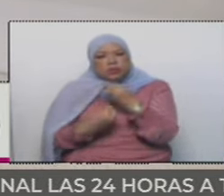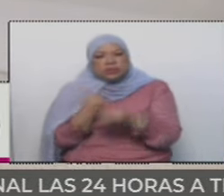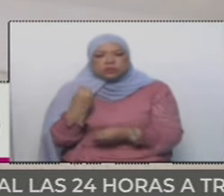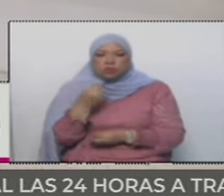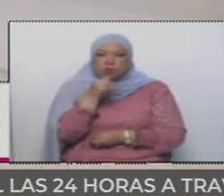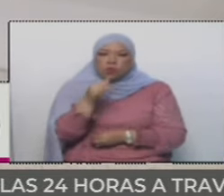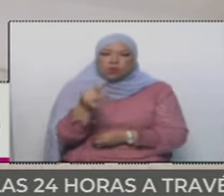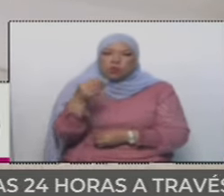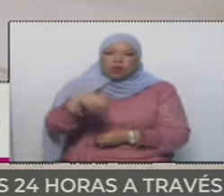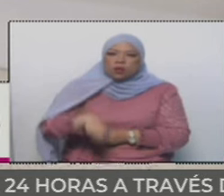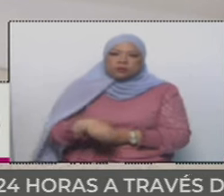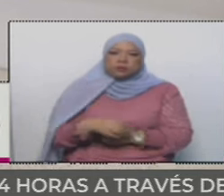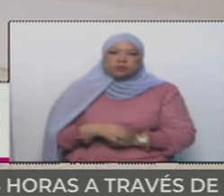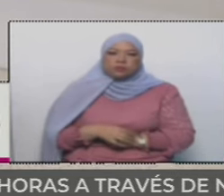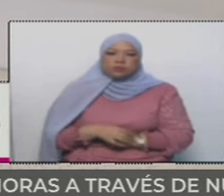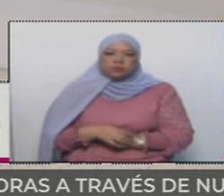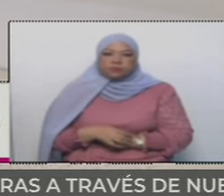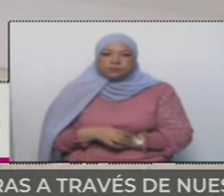creatividad.